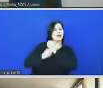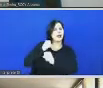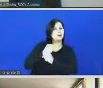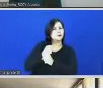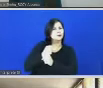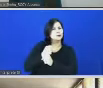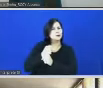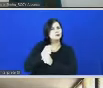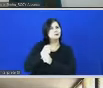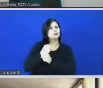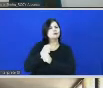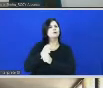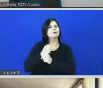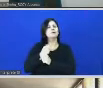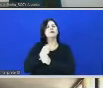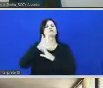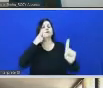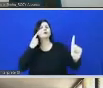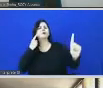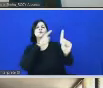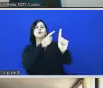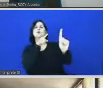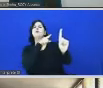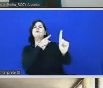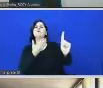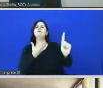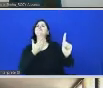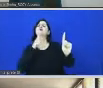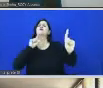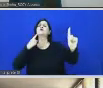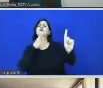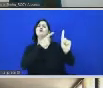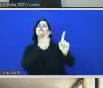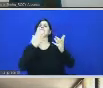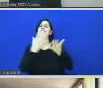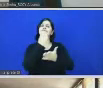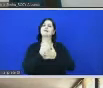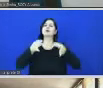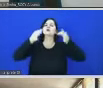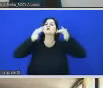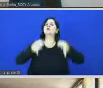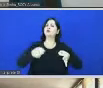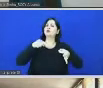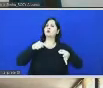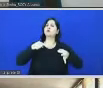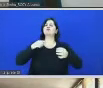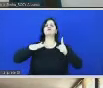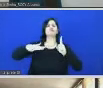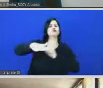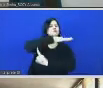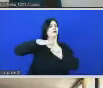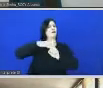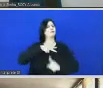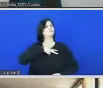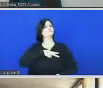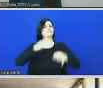objetivos de avanzar la justicia social, tenemos que tener una relación estratégica